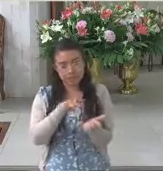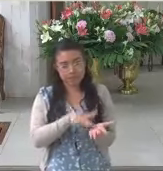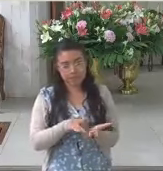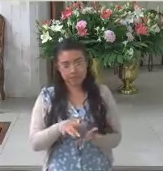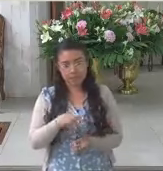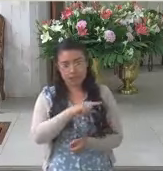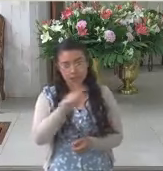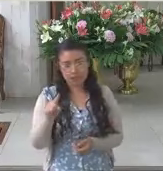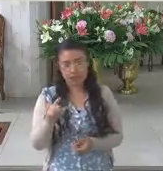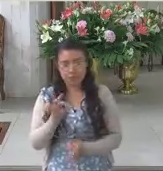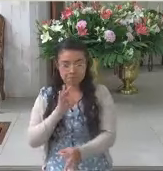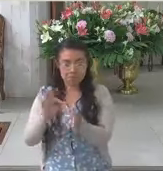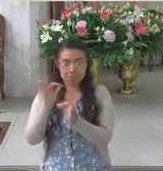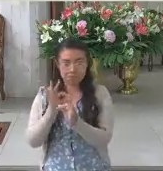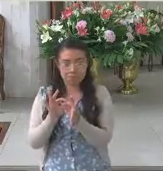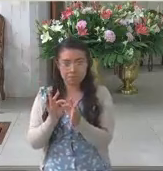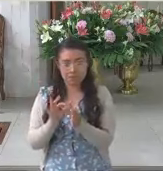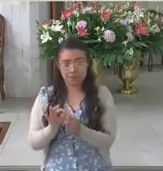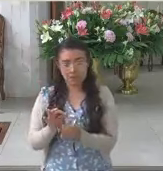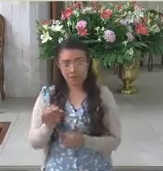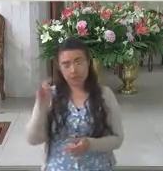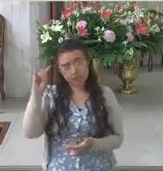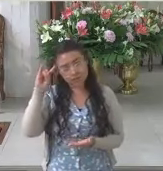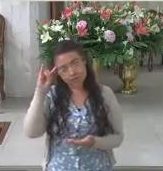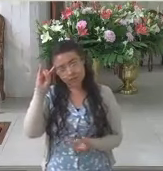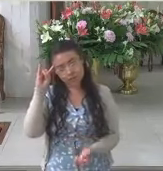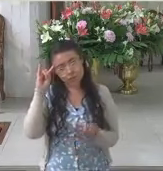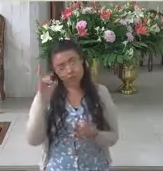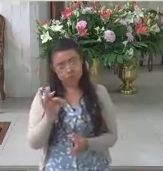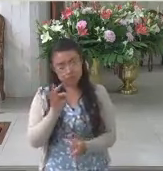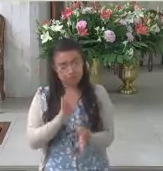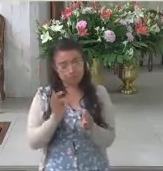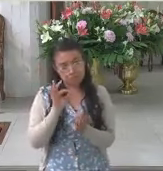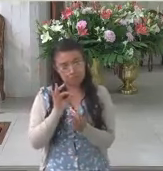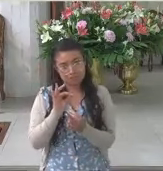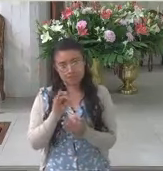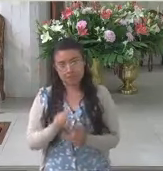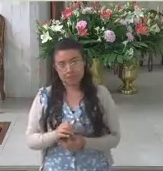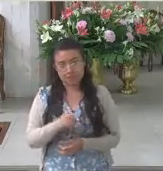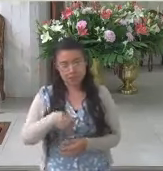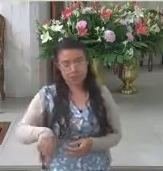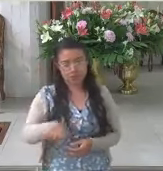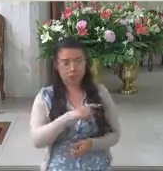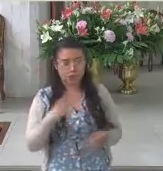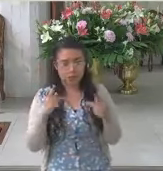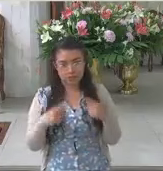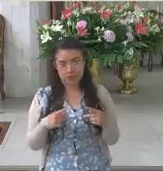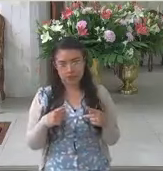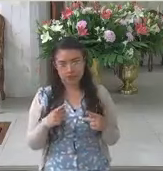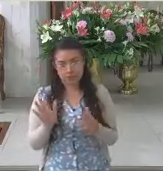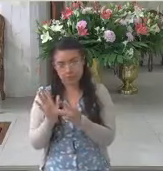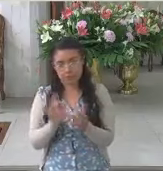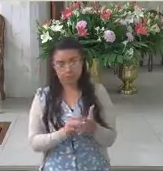es un deber guardar nuestra fe y es un deber luchar